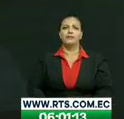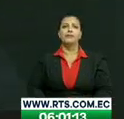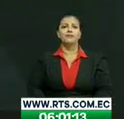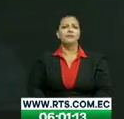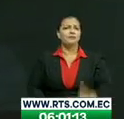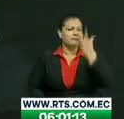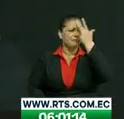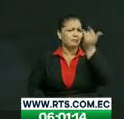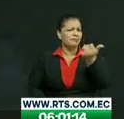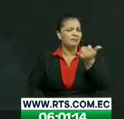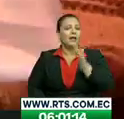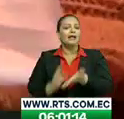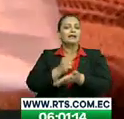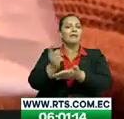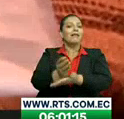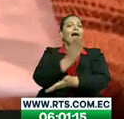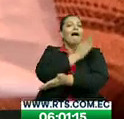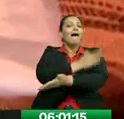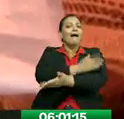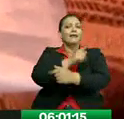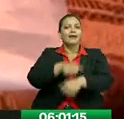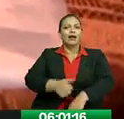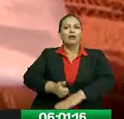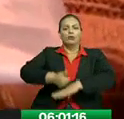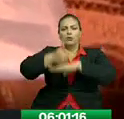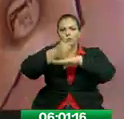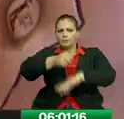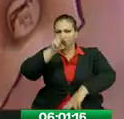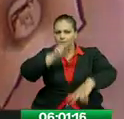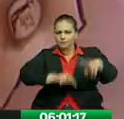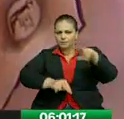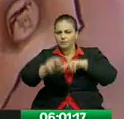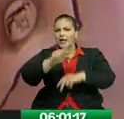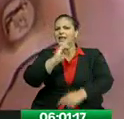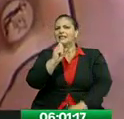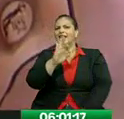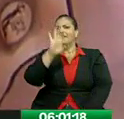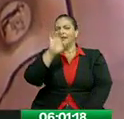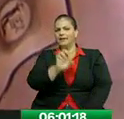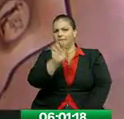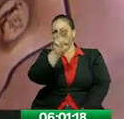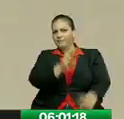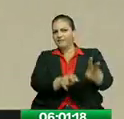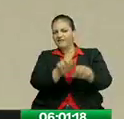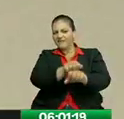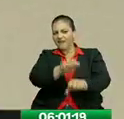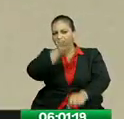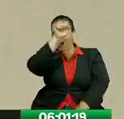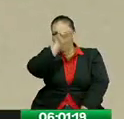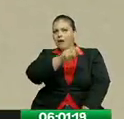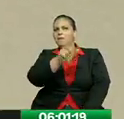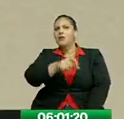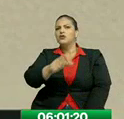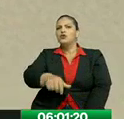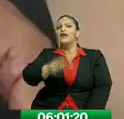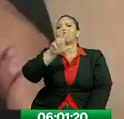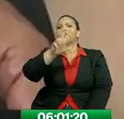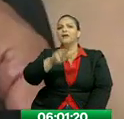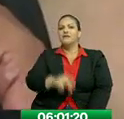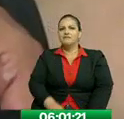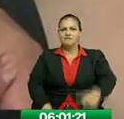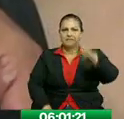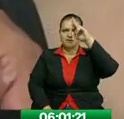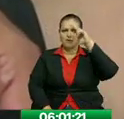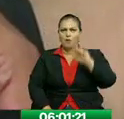detenidos la semana anterior, que las autoridades manifestaron que pertenecían a una red de corrupción que se dedicaba a tramitar licencias. Entre